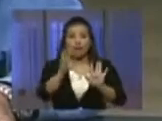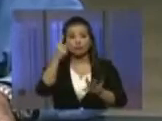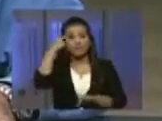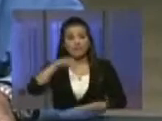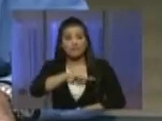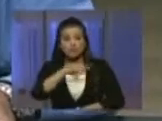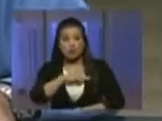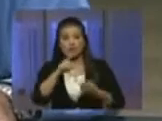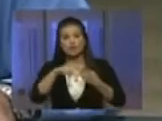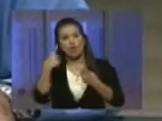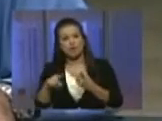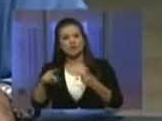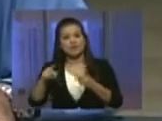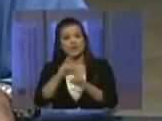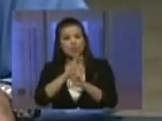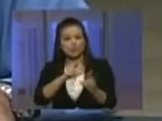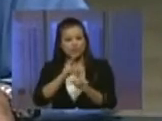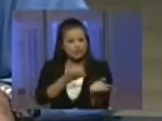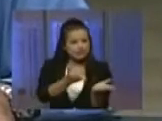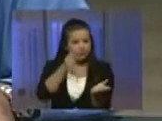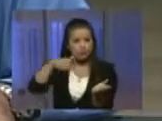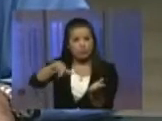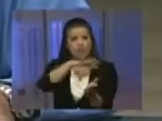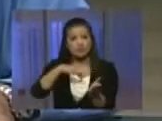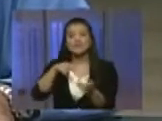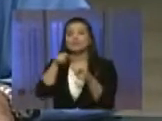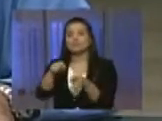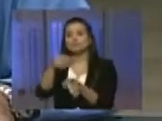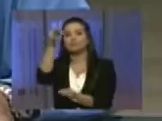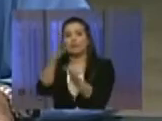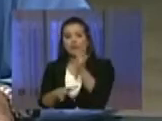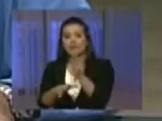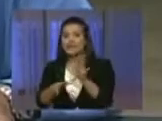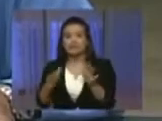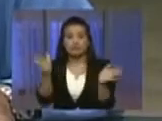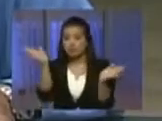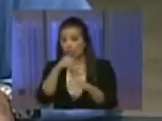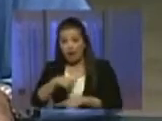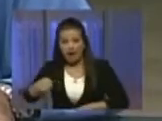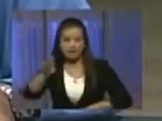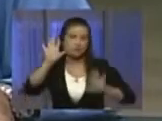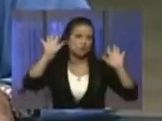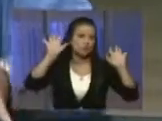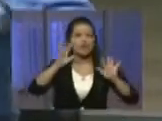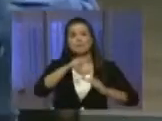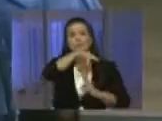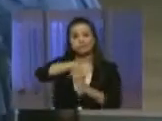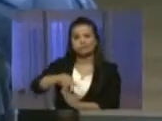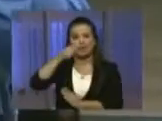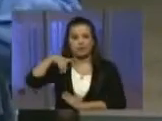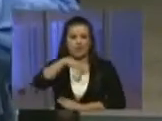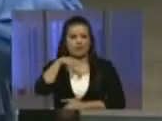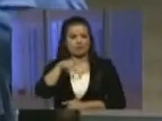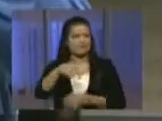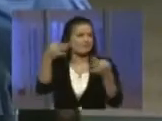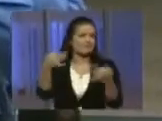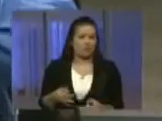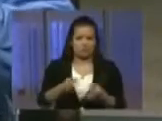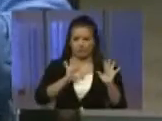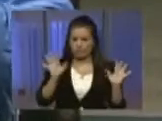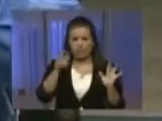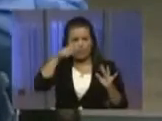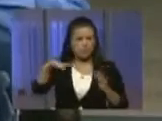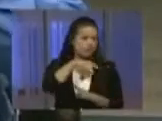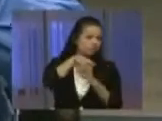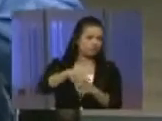misiones Dios santo la guerra económica hubiera hecho estragos en el cuerpo social de la